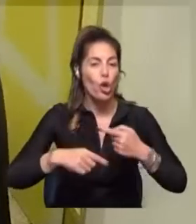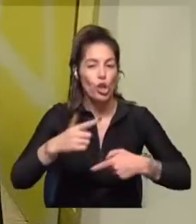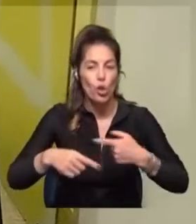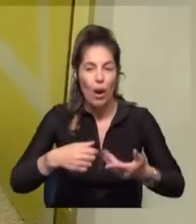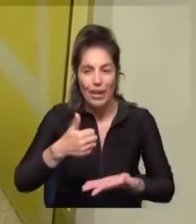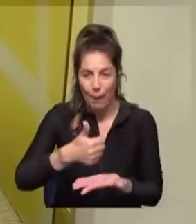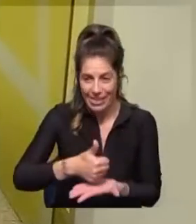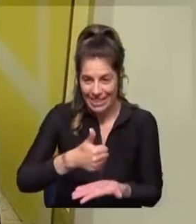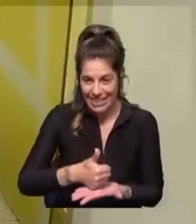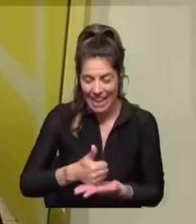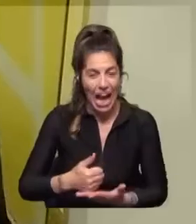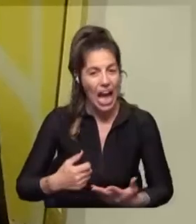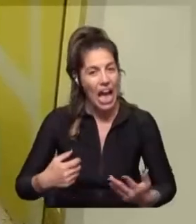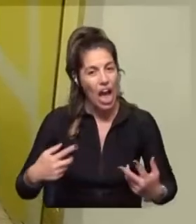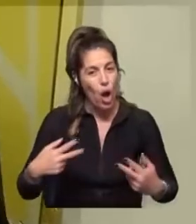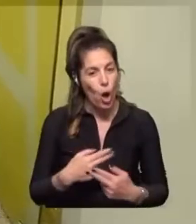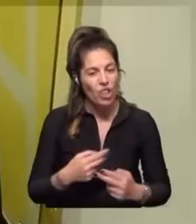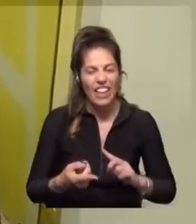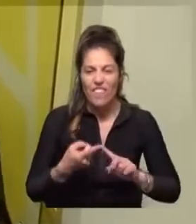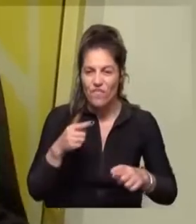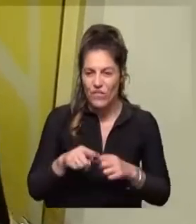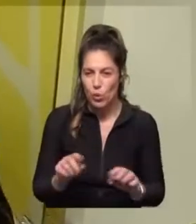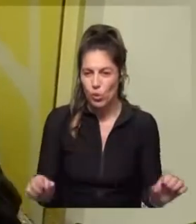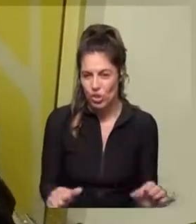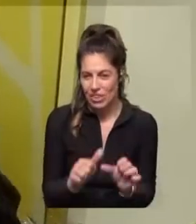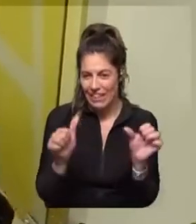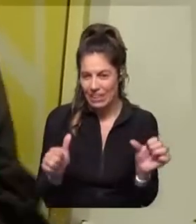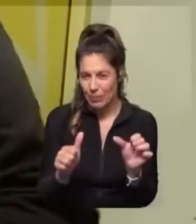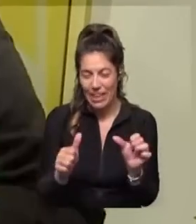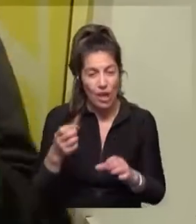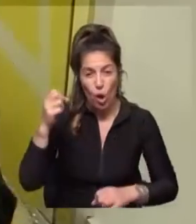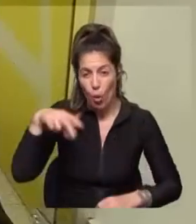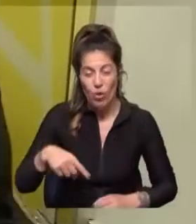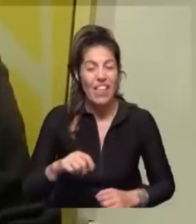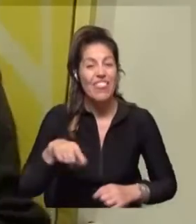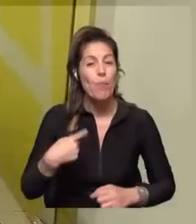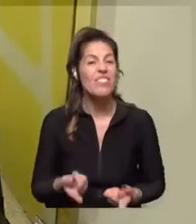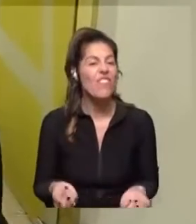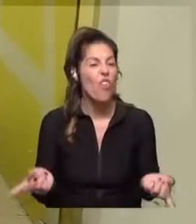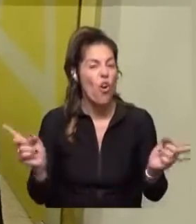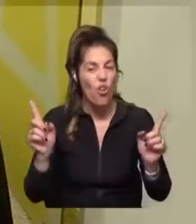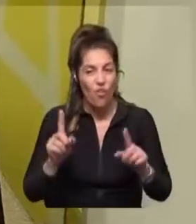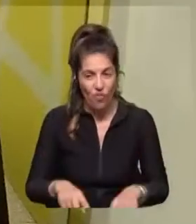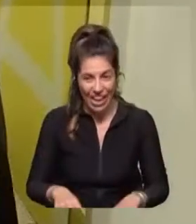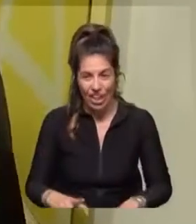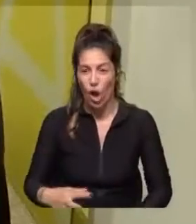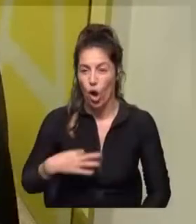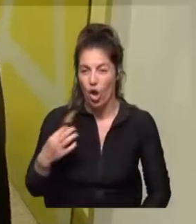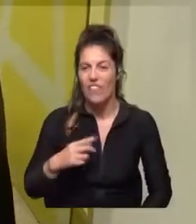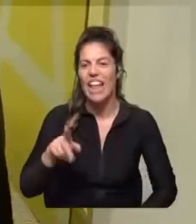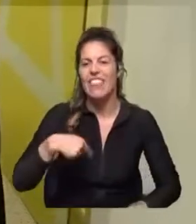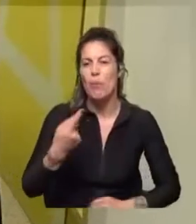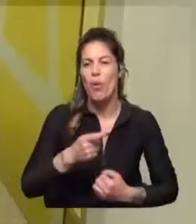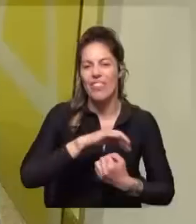en el corte de muchos vínculos y actividades comunes y después retomar reenganchar con la vida pospandemia